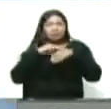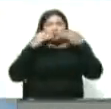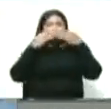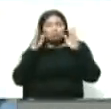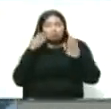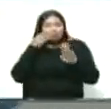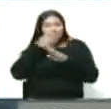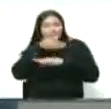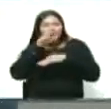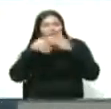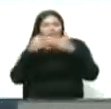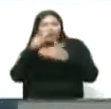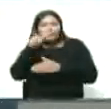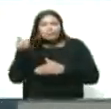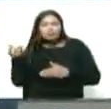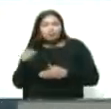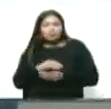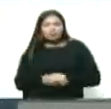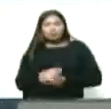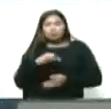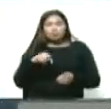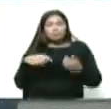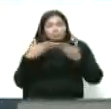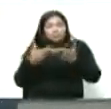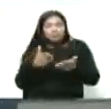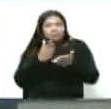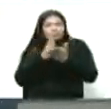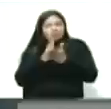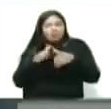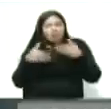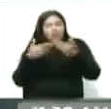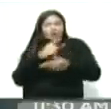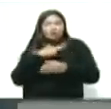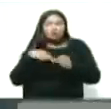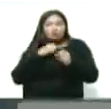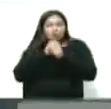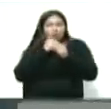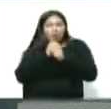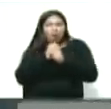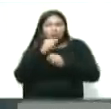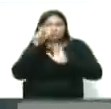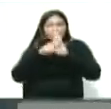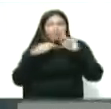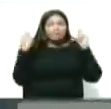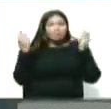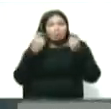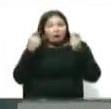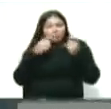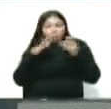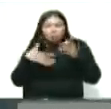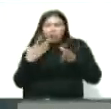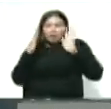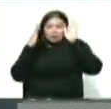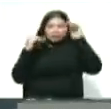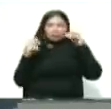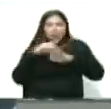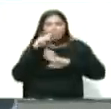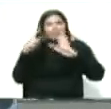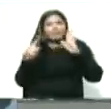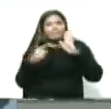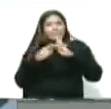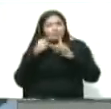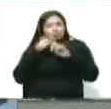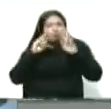hacia la gente, dándole el contenido que siempre yo le he dado a nuestro trabajo, un contenido popular, un contenido